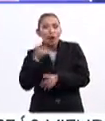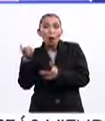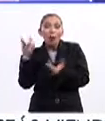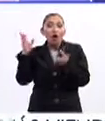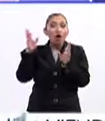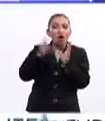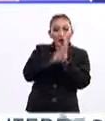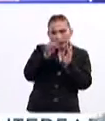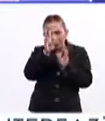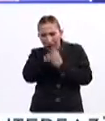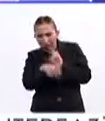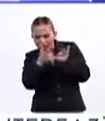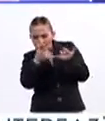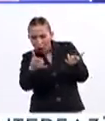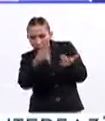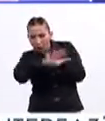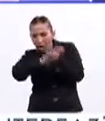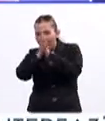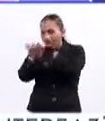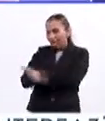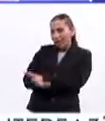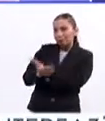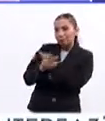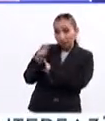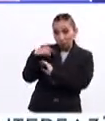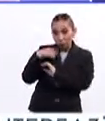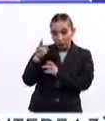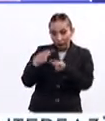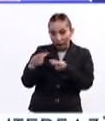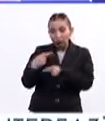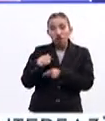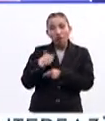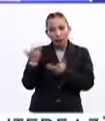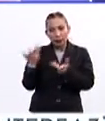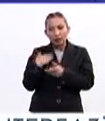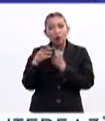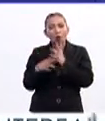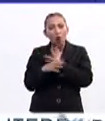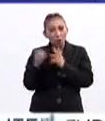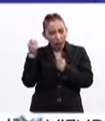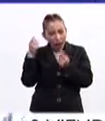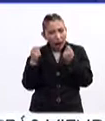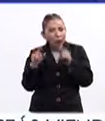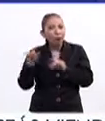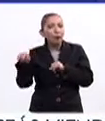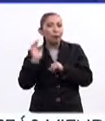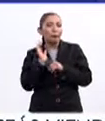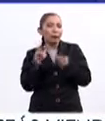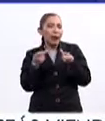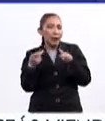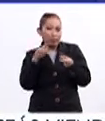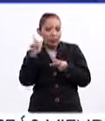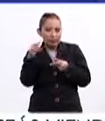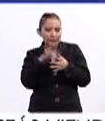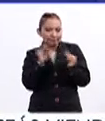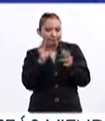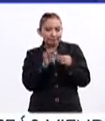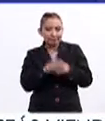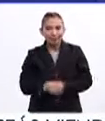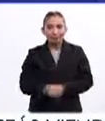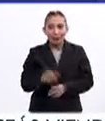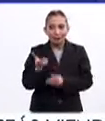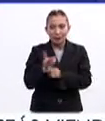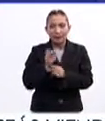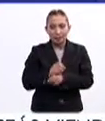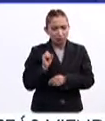hechos reales, no sé, creo que ya estás dependiendo, trabajando en una nueva ya película estoy en haciendo ficción. estoy haciendo cosillas que ya después les platicaremos. Te vamos a